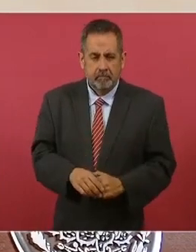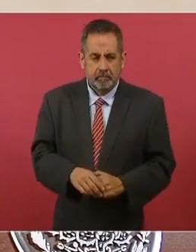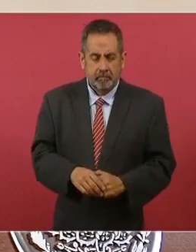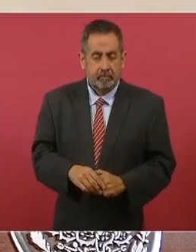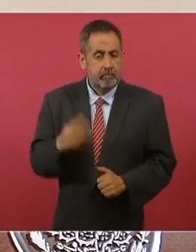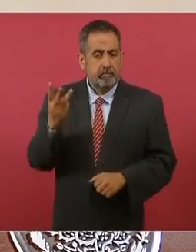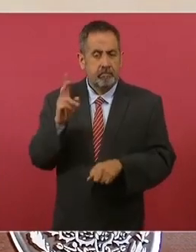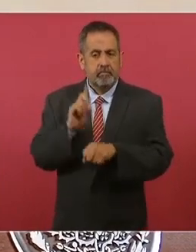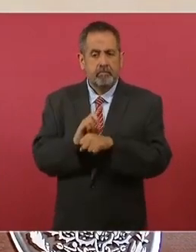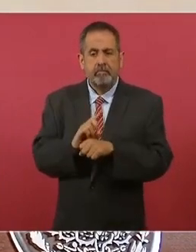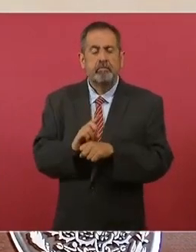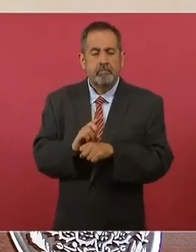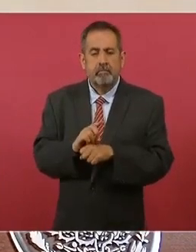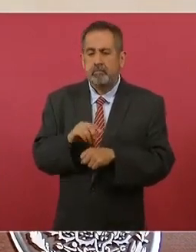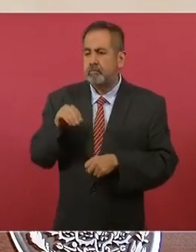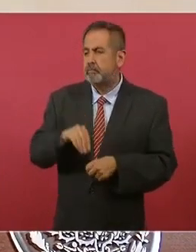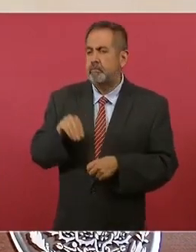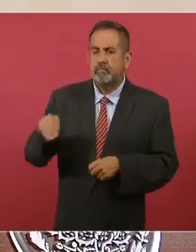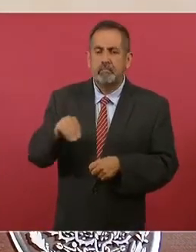3 días.